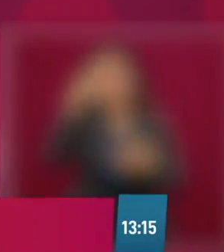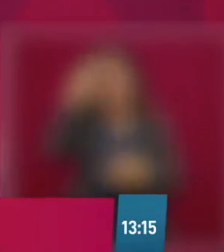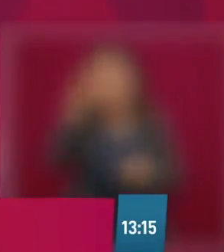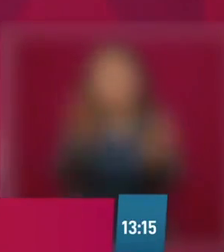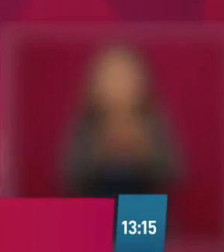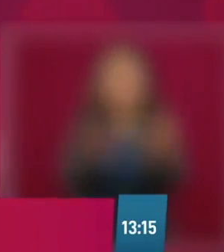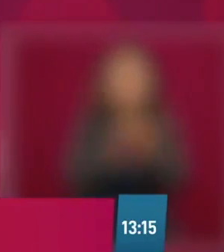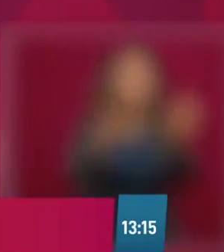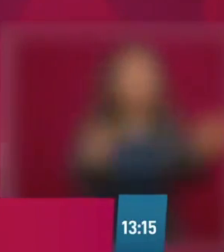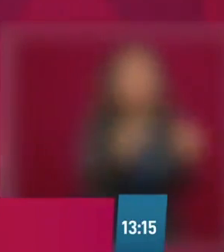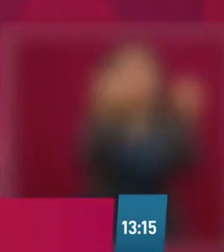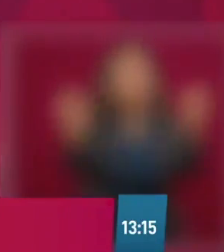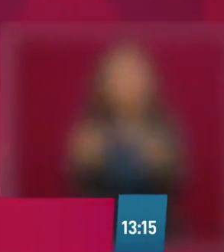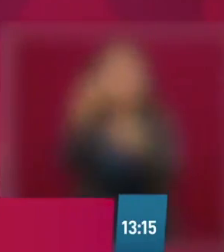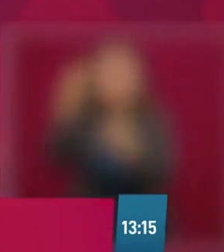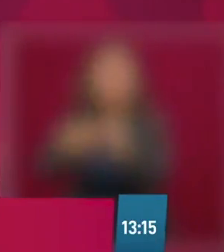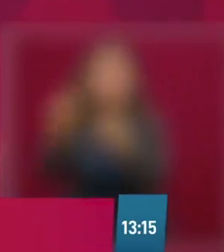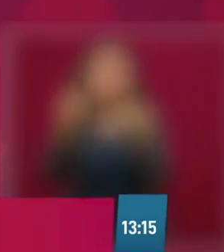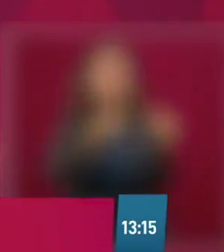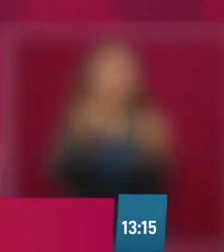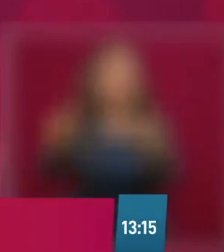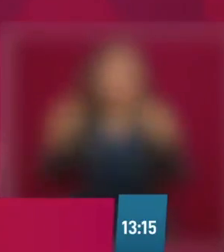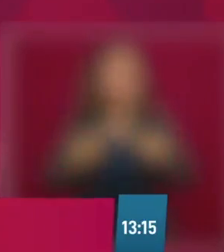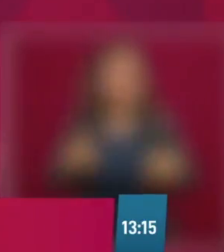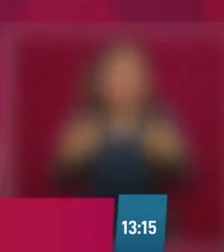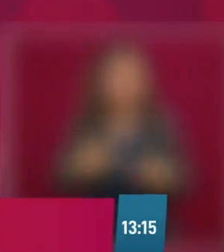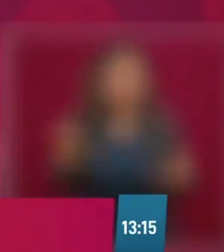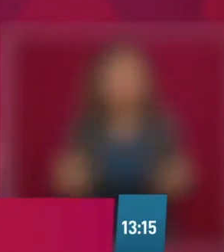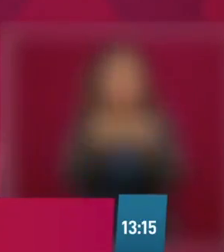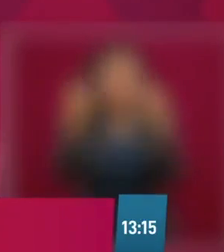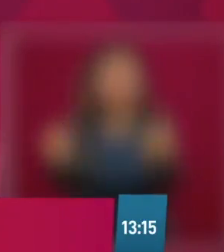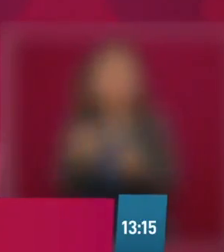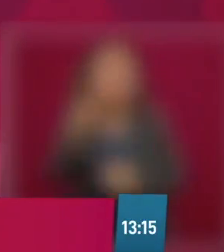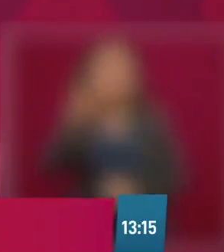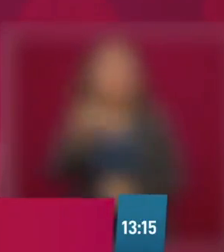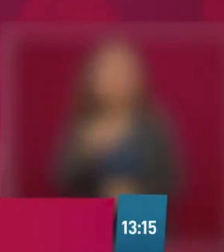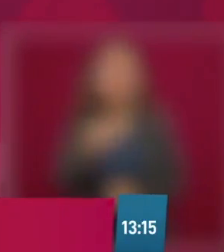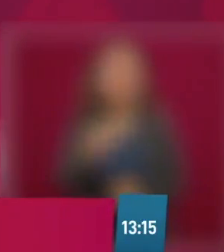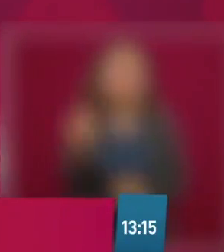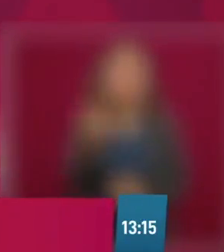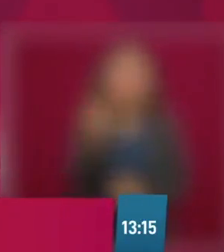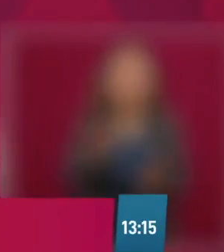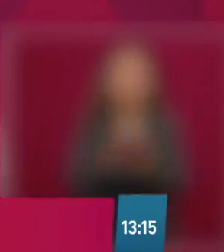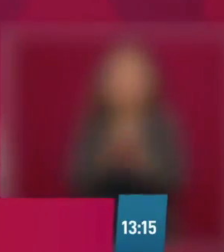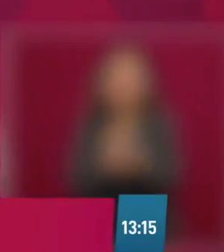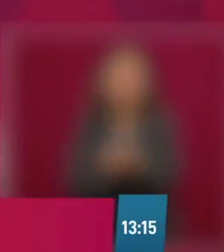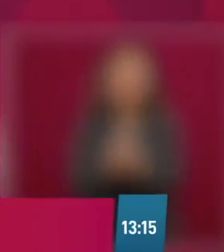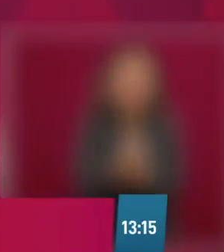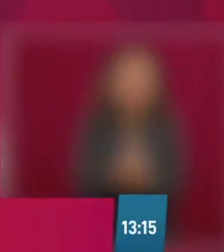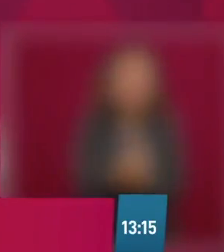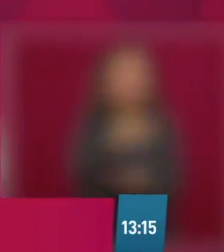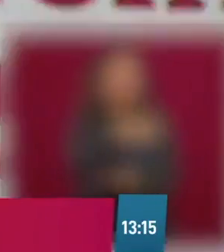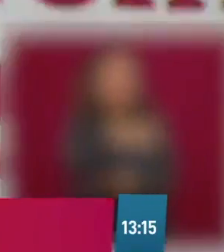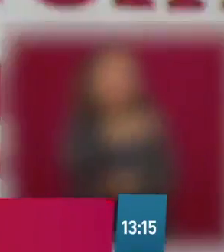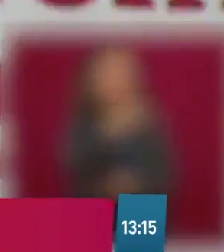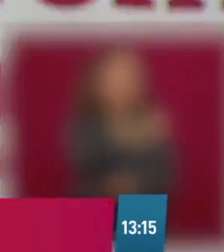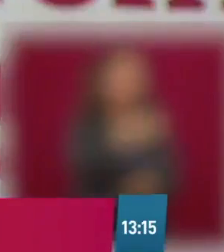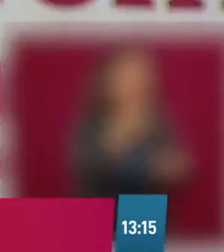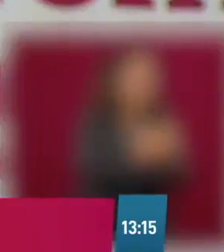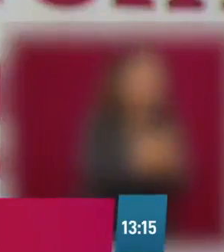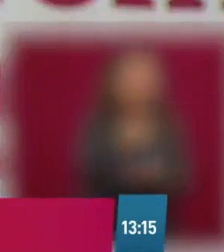permitido salvar muchas vidas y no llegar a tomar decisiones de a quién sí y a quién no.